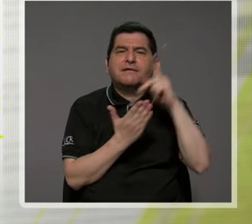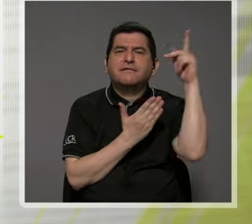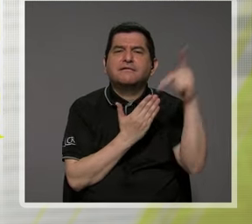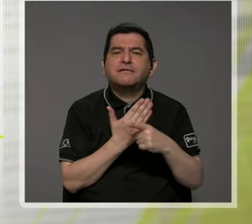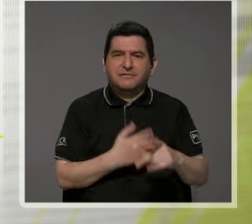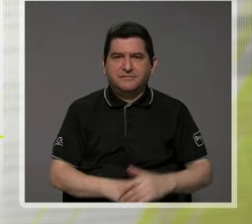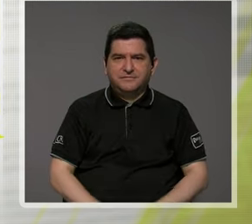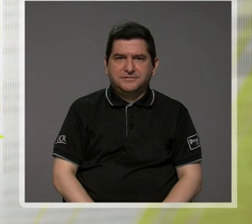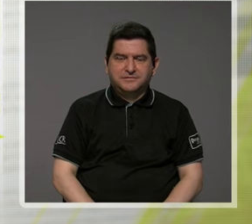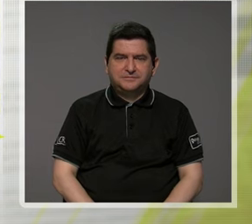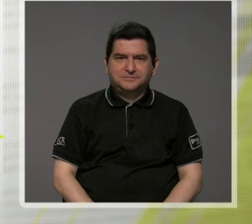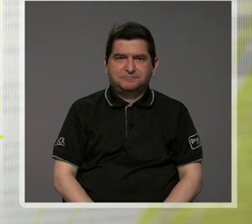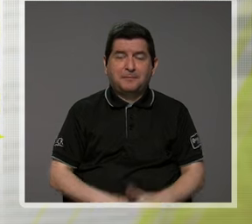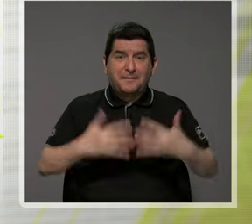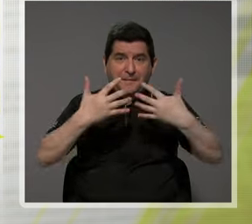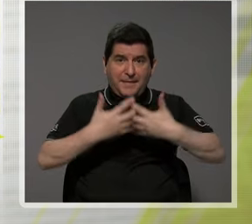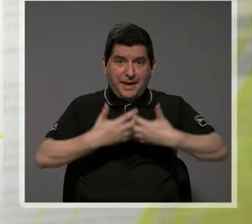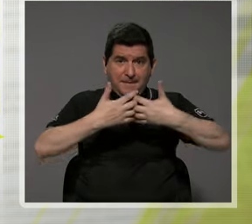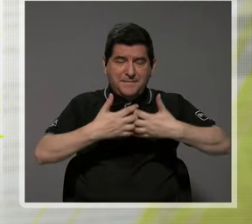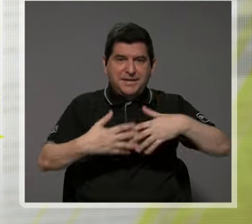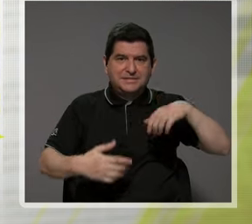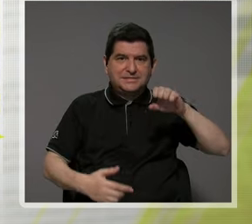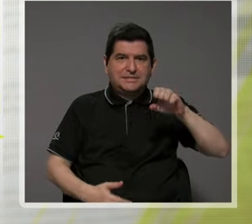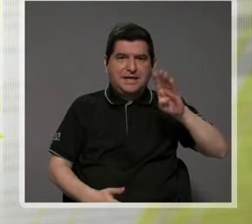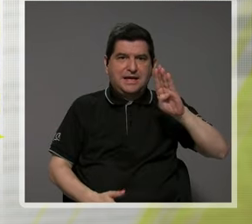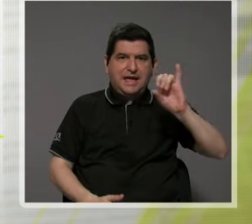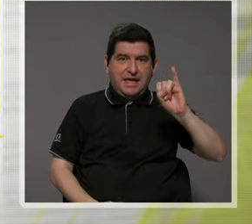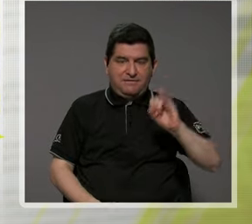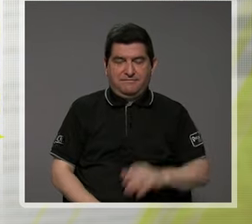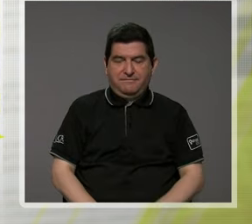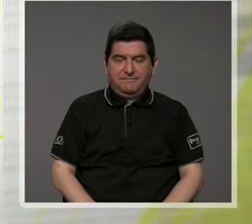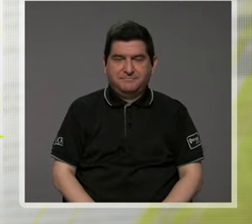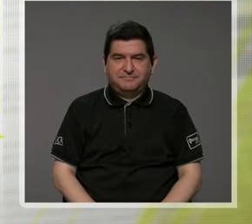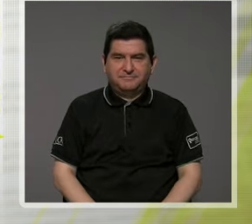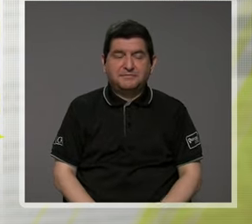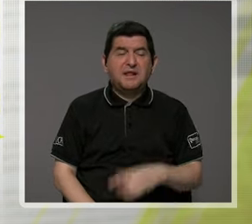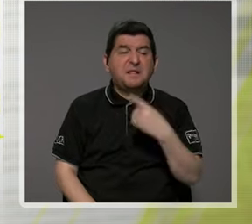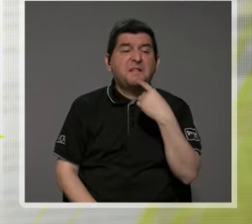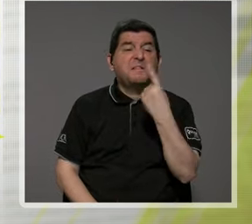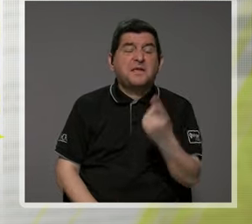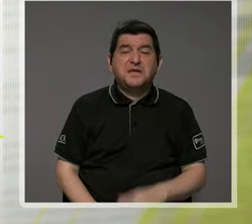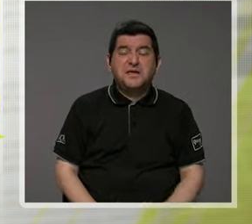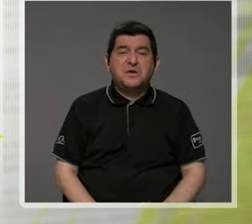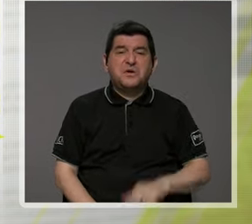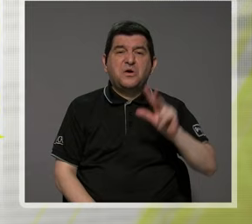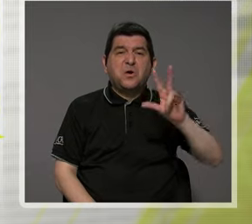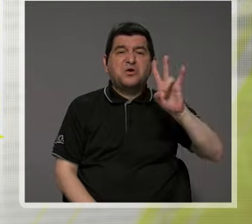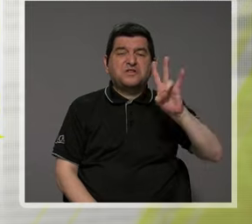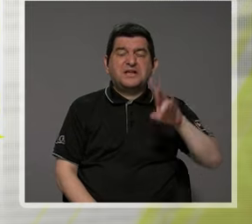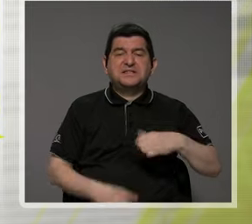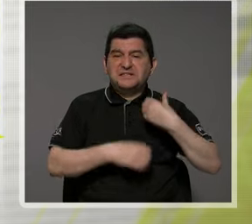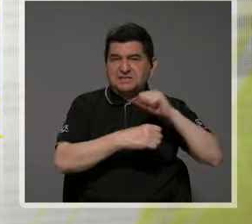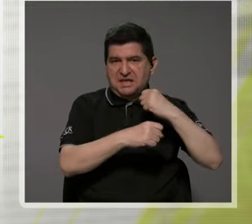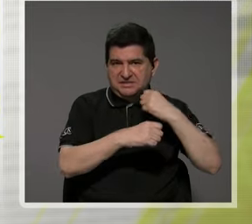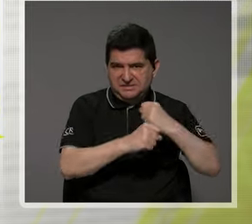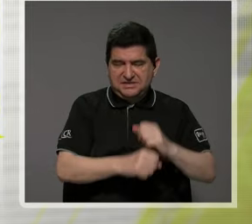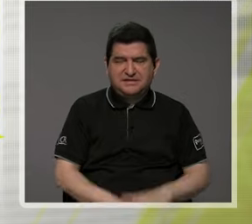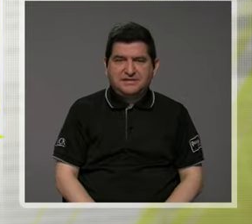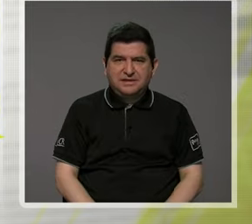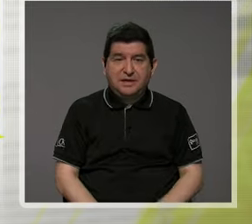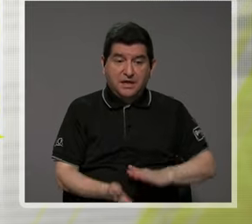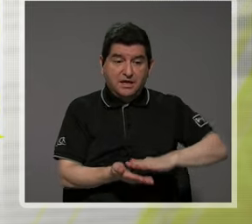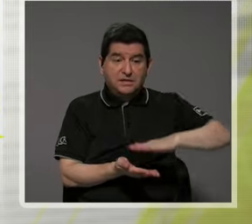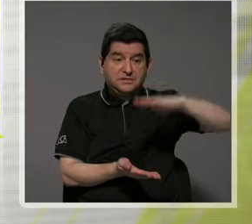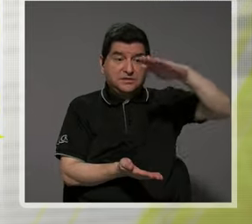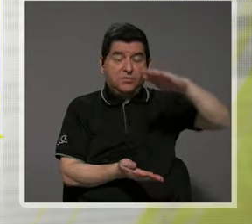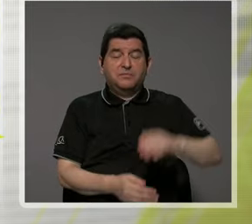programa que la empresa Evi eh decía que son 37 municipalidades se aumentó